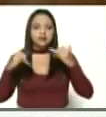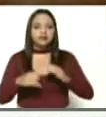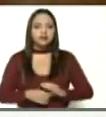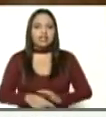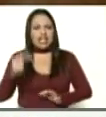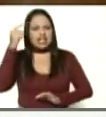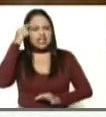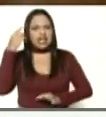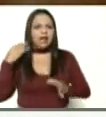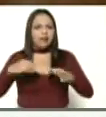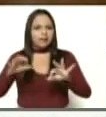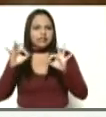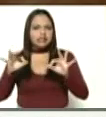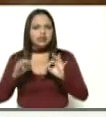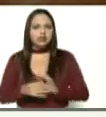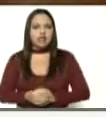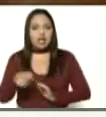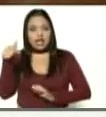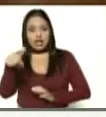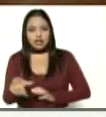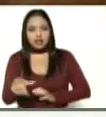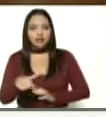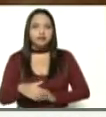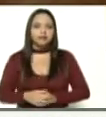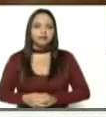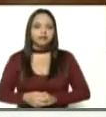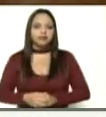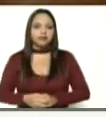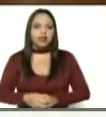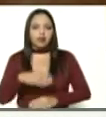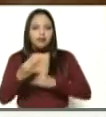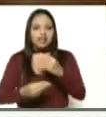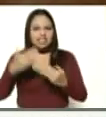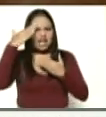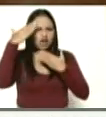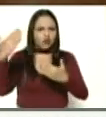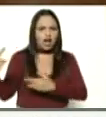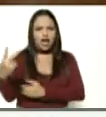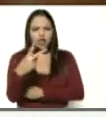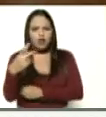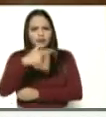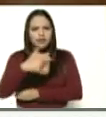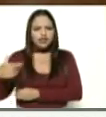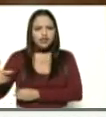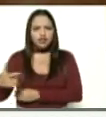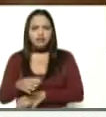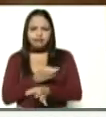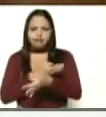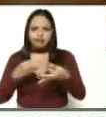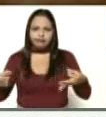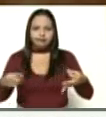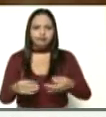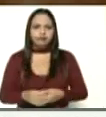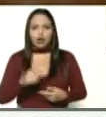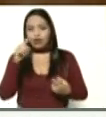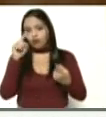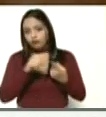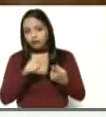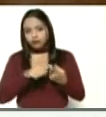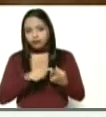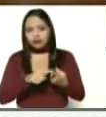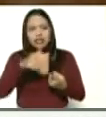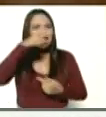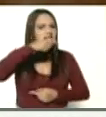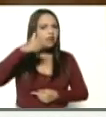este día tan especial. Y desde aquí voy a mandar un saludo a dos sujetos extraordinarios. Uno, el